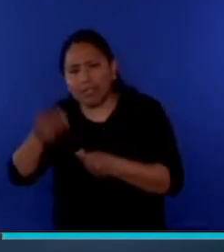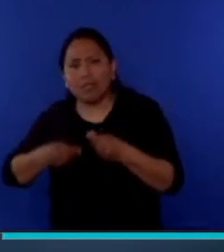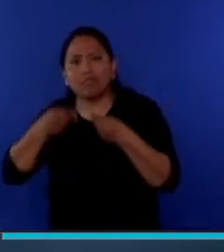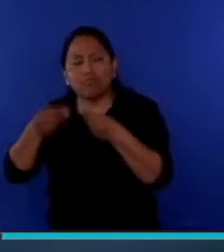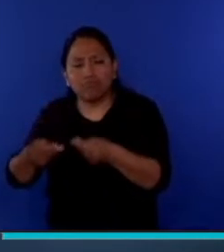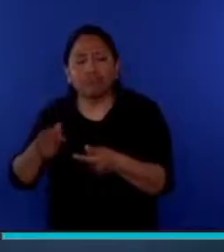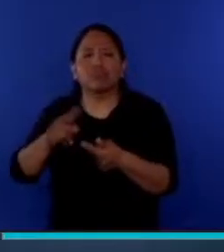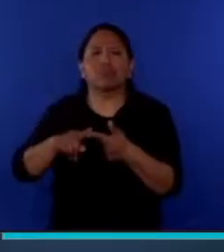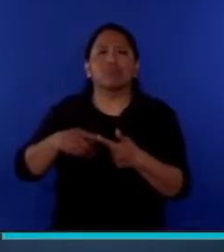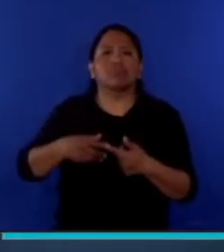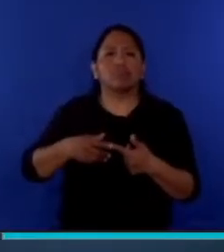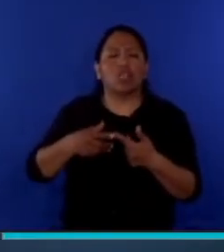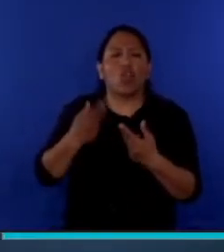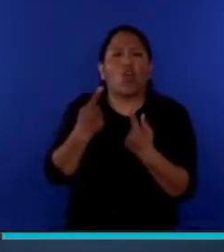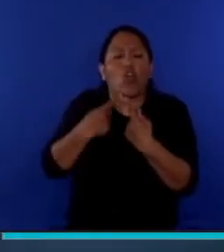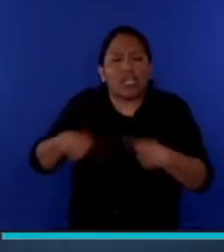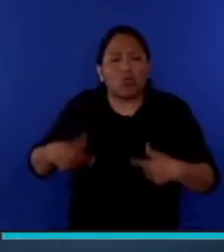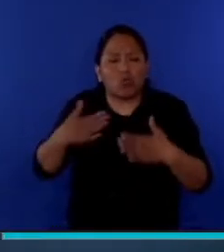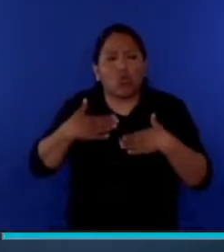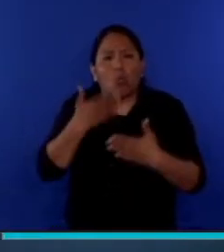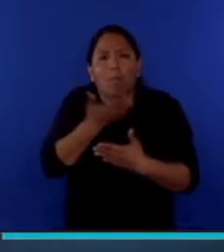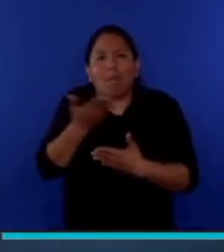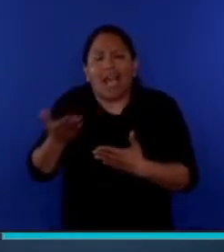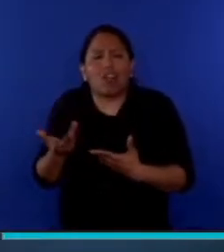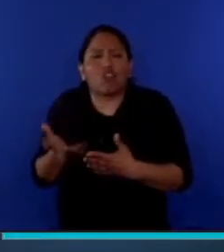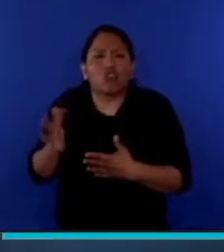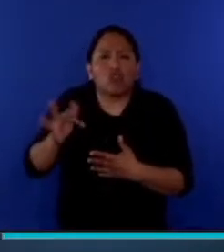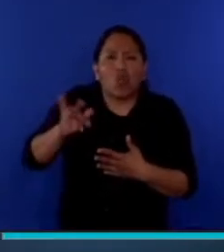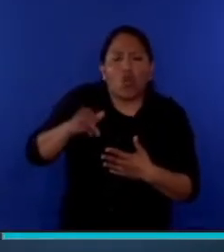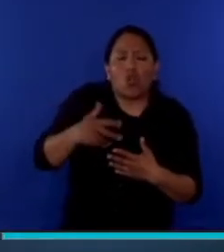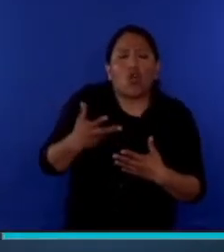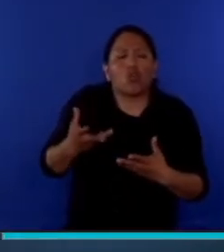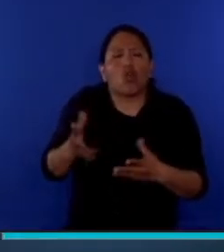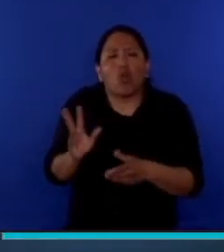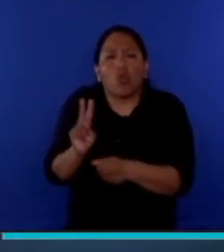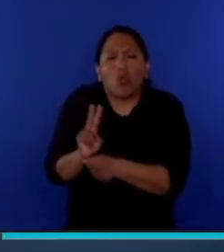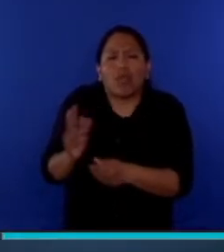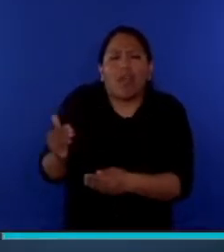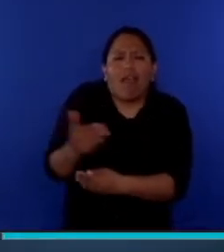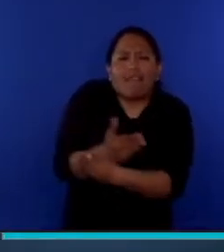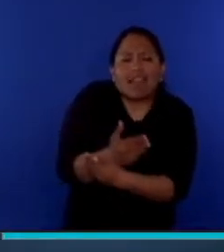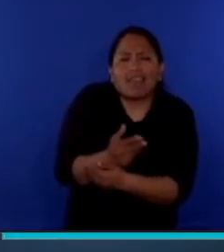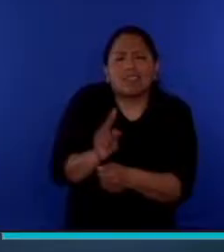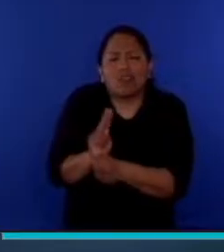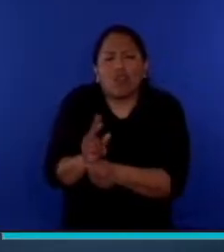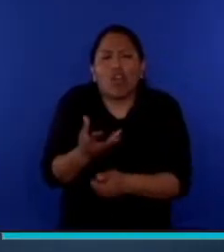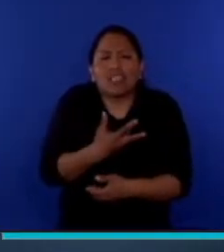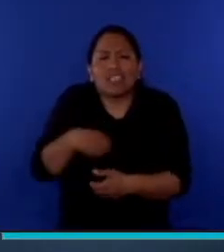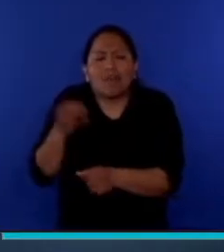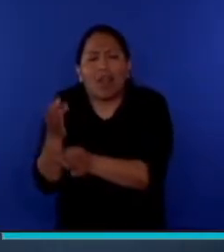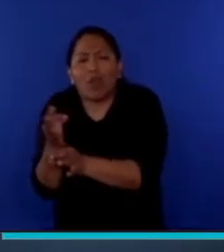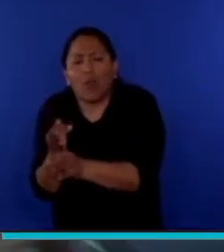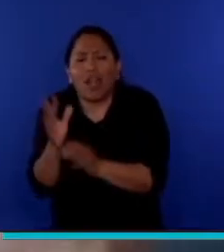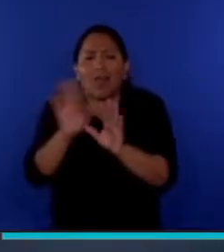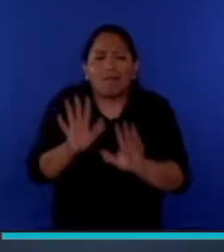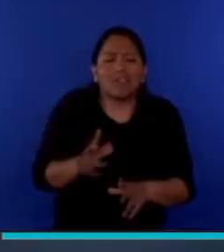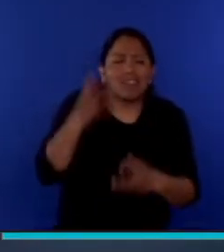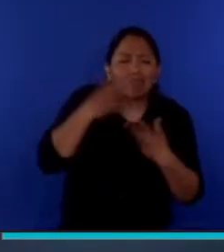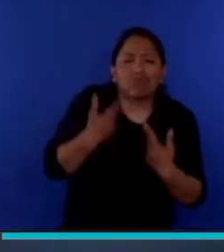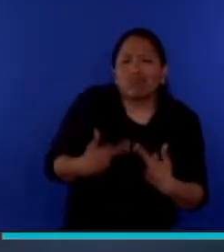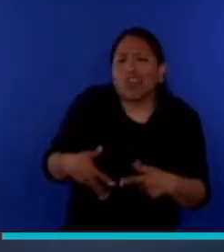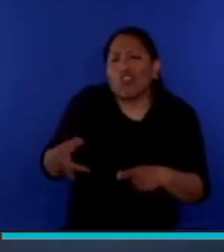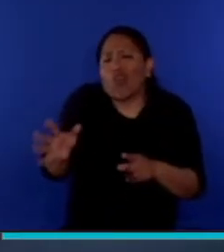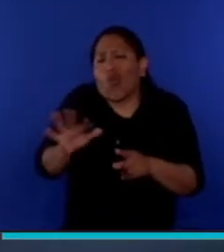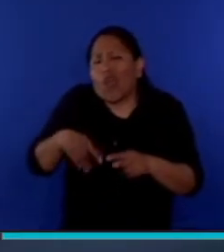con el financiamiento del recurso humano que todos los días abraza, cuida, contiene, lleva a la escuela, viste, baña y todo lo que le